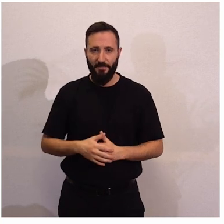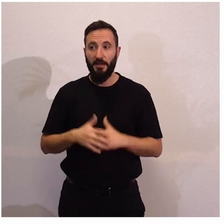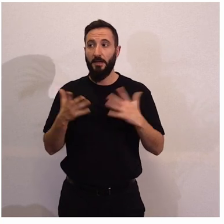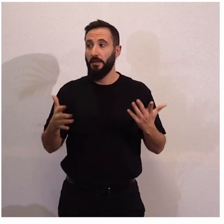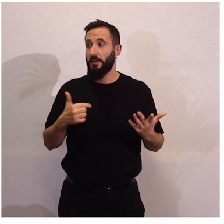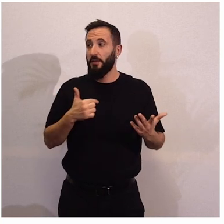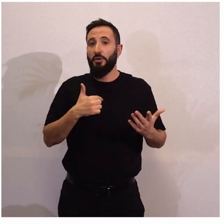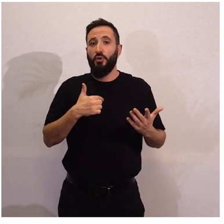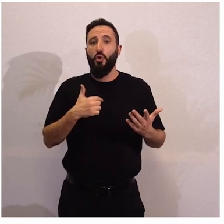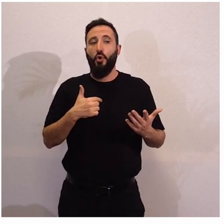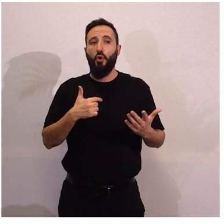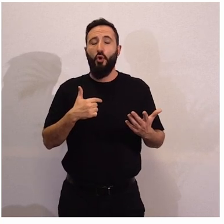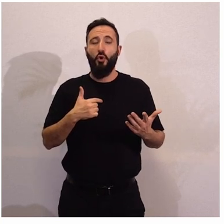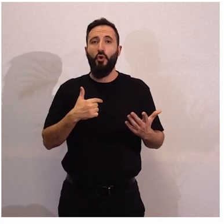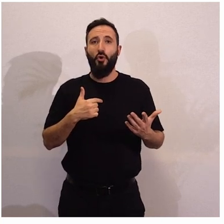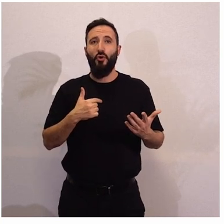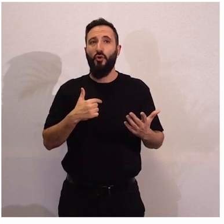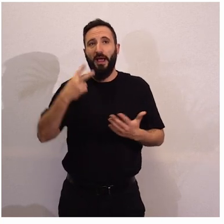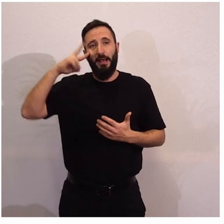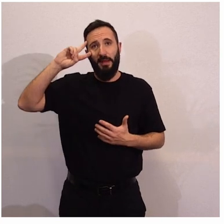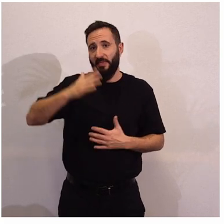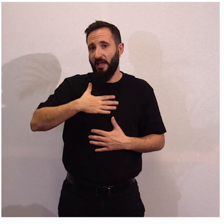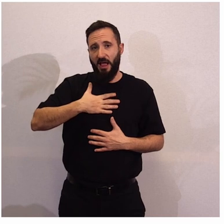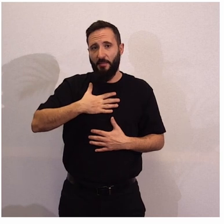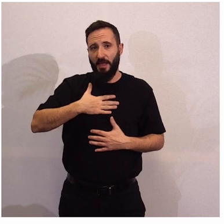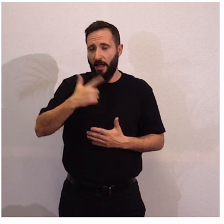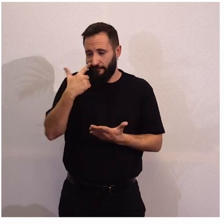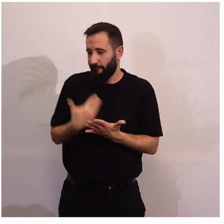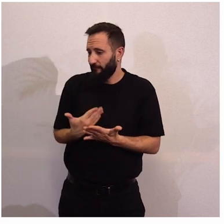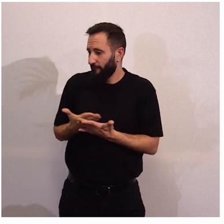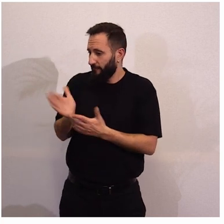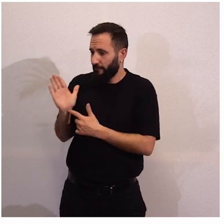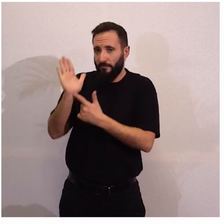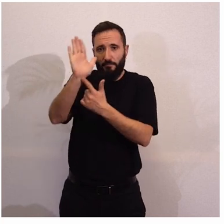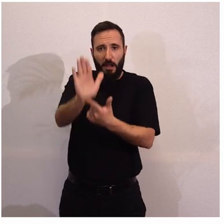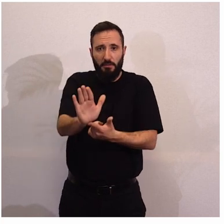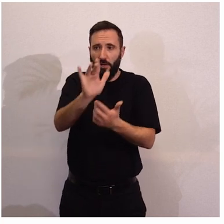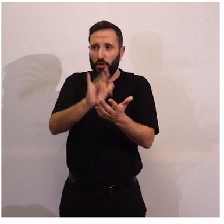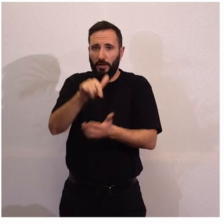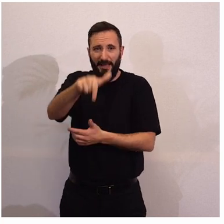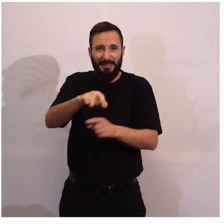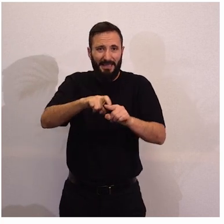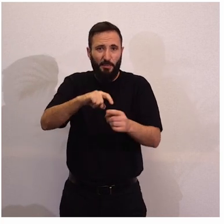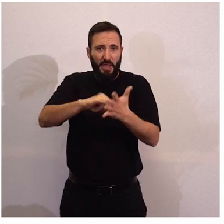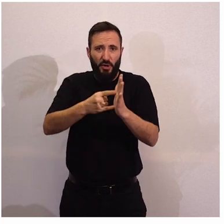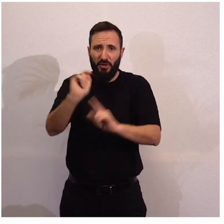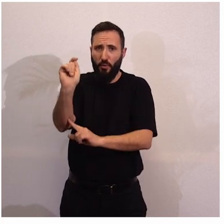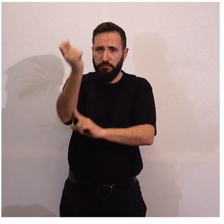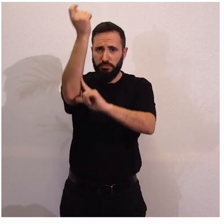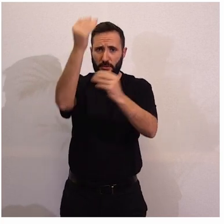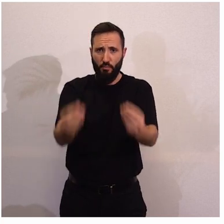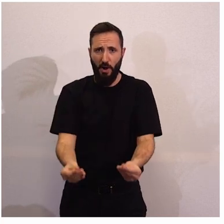yo, es mi experiencia la que me avala, la que avala el éxito de este tipo de proyectos.